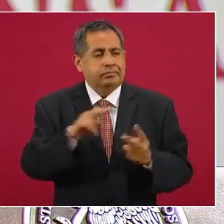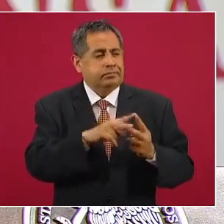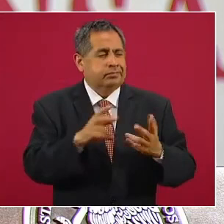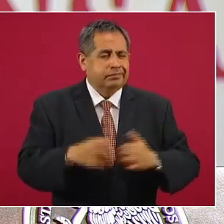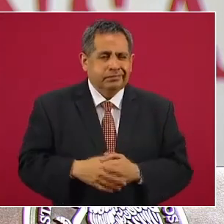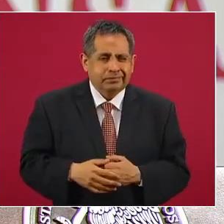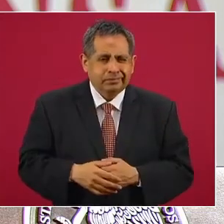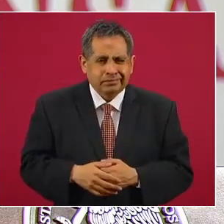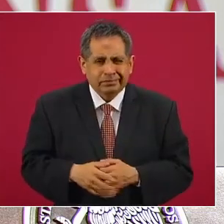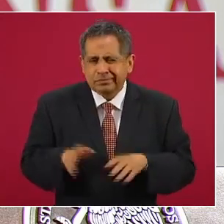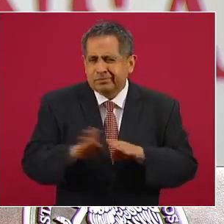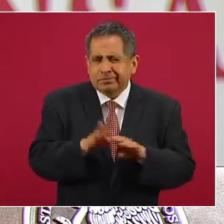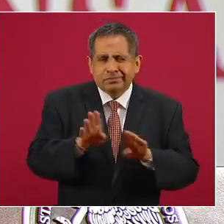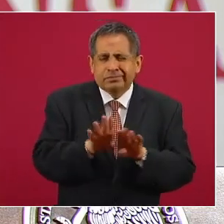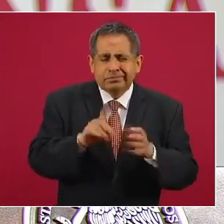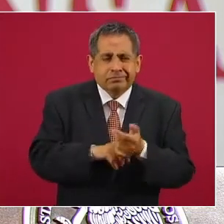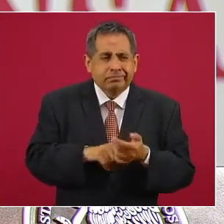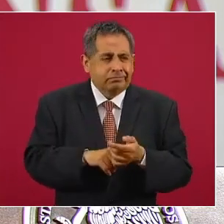¿Cuándo se había visto eso?